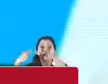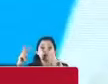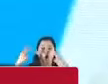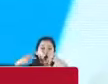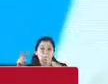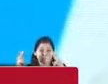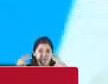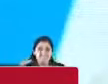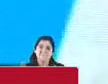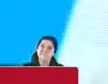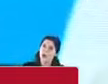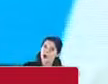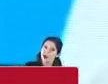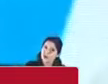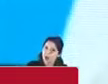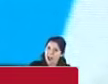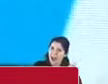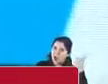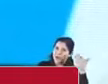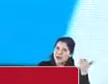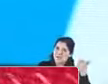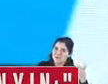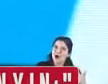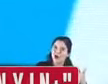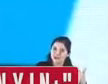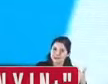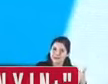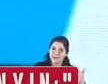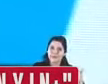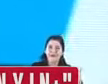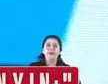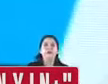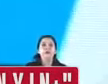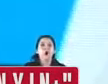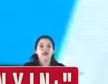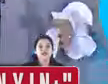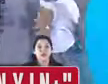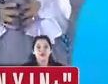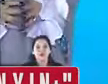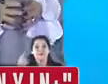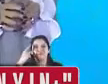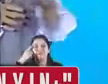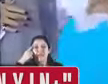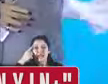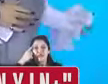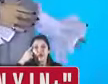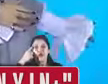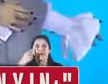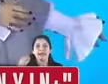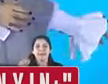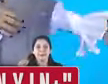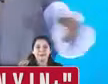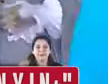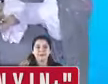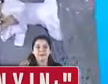eso no es lo mismo por eso creo que la hora no nosotros